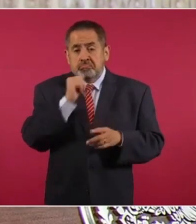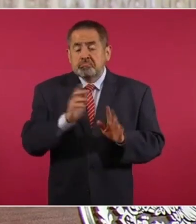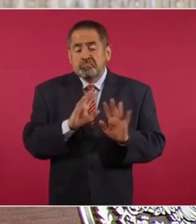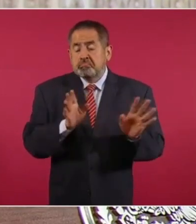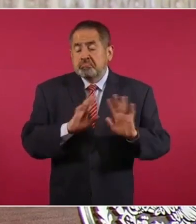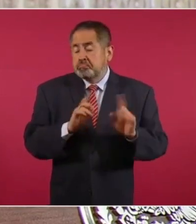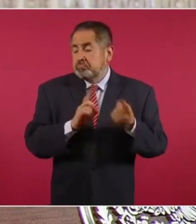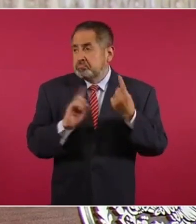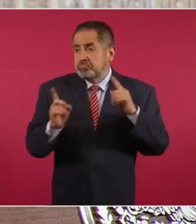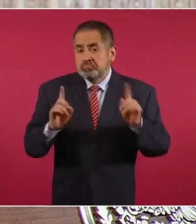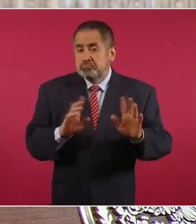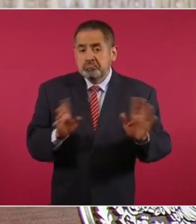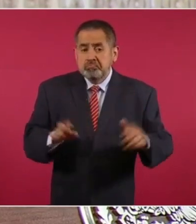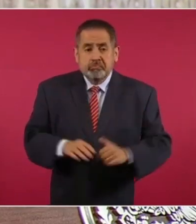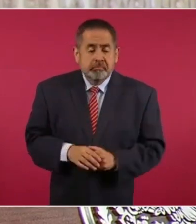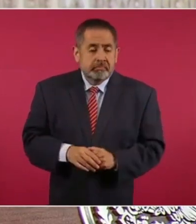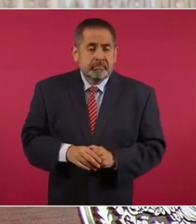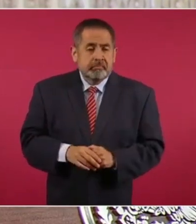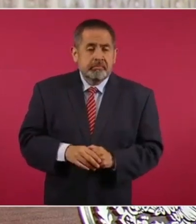Y